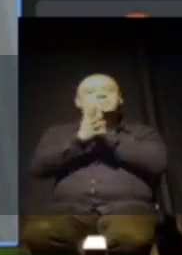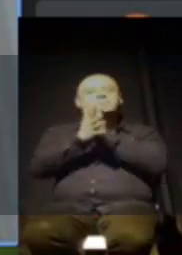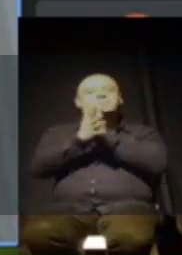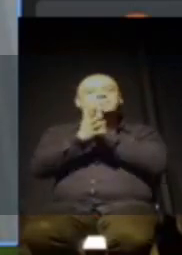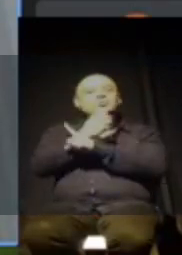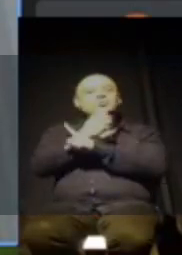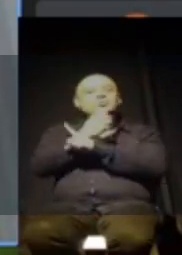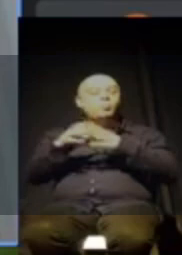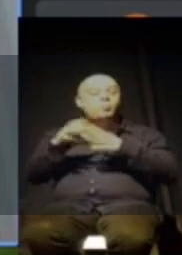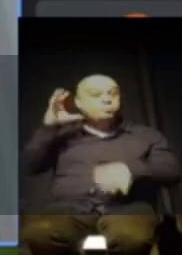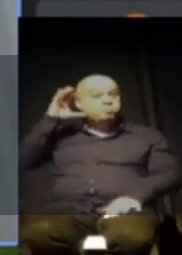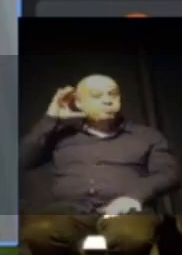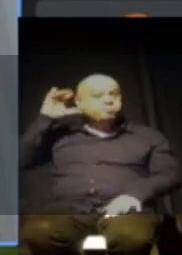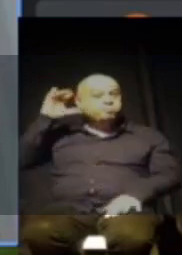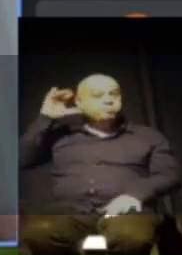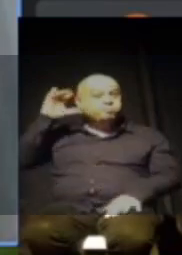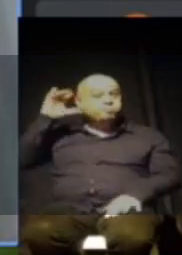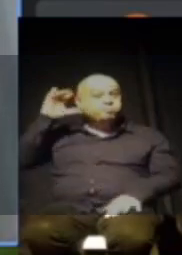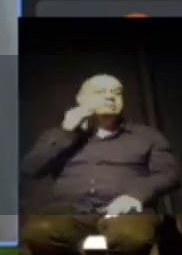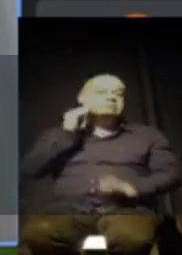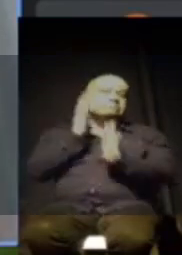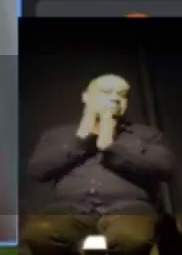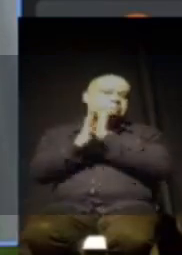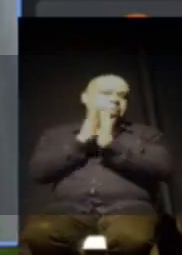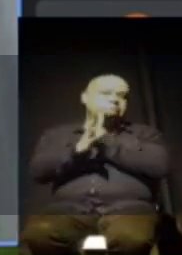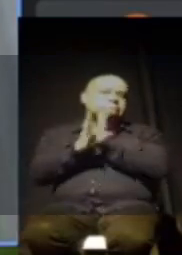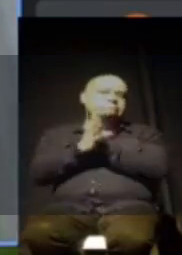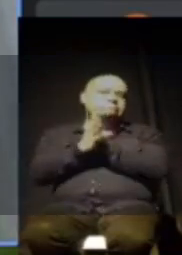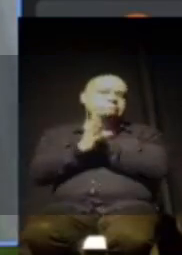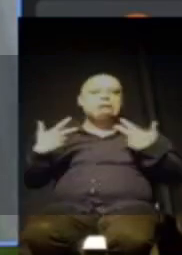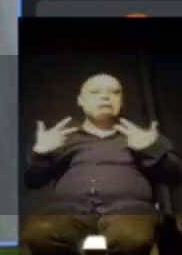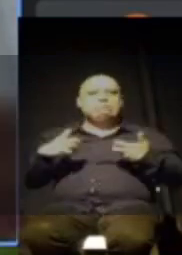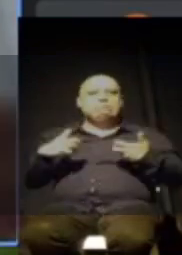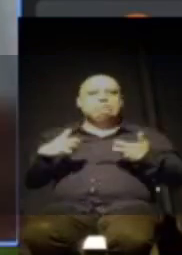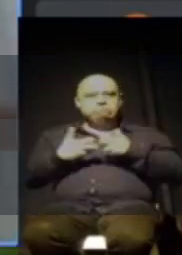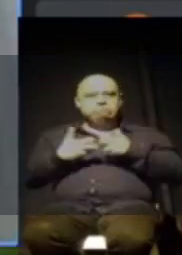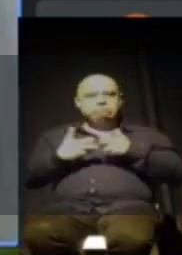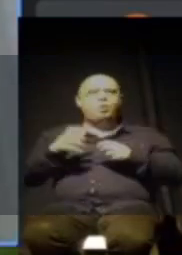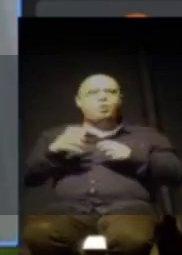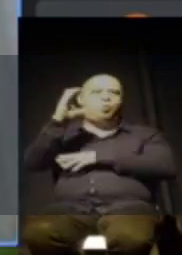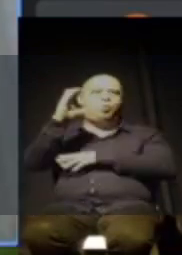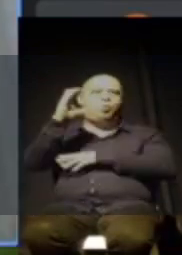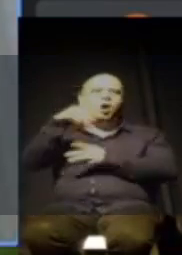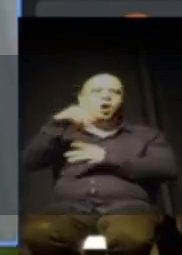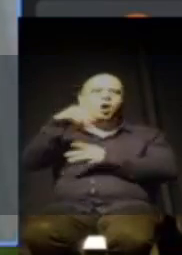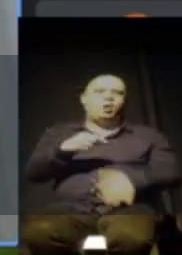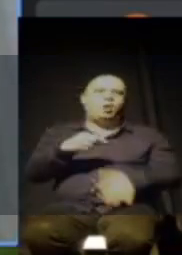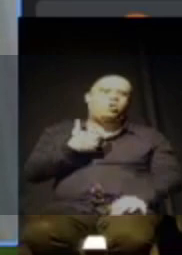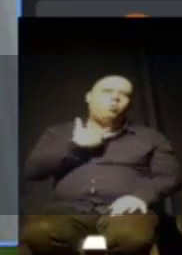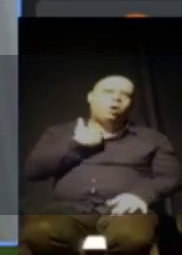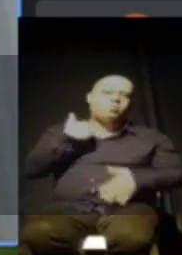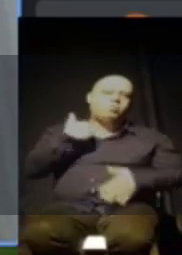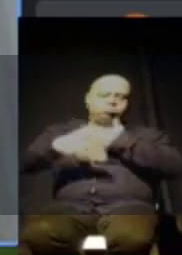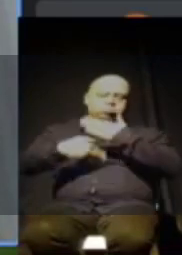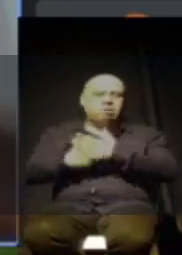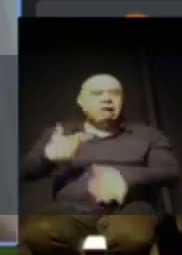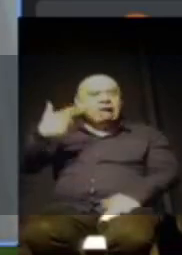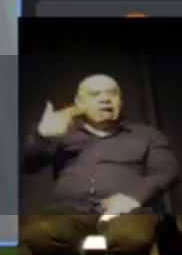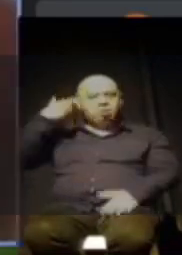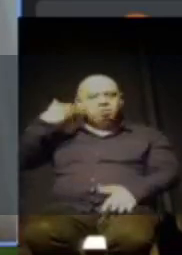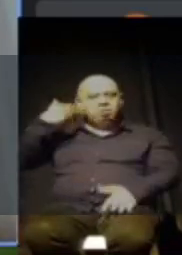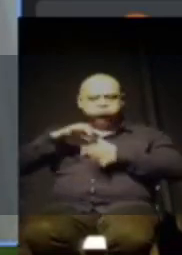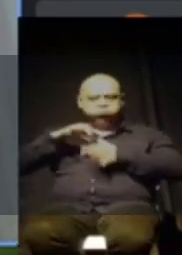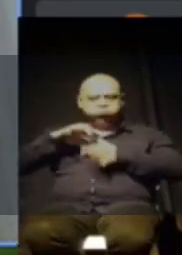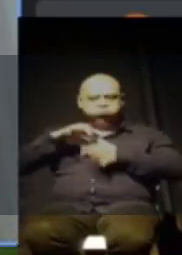actuales experimentan crisis también ambientales, culturales y económicas que deben llevarnos a pensar en la impronta